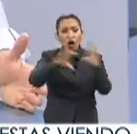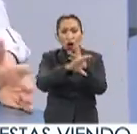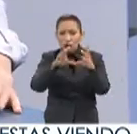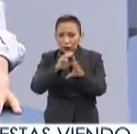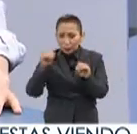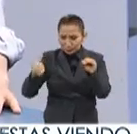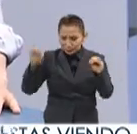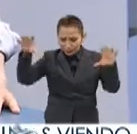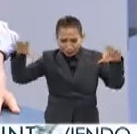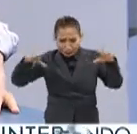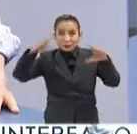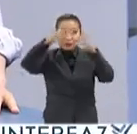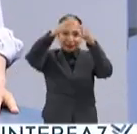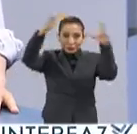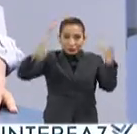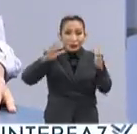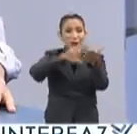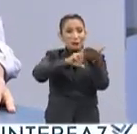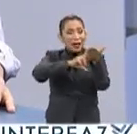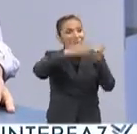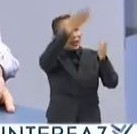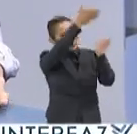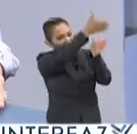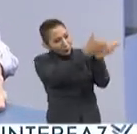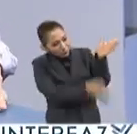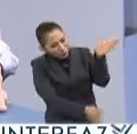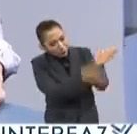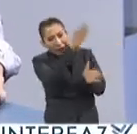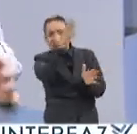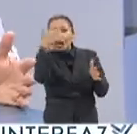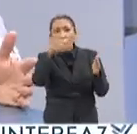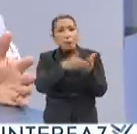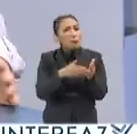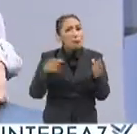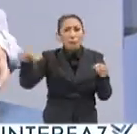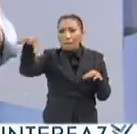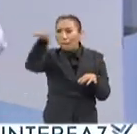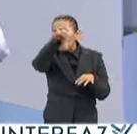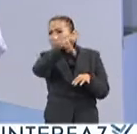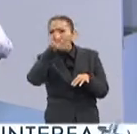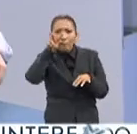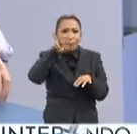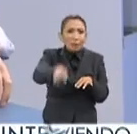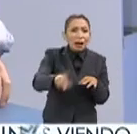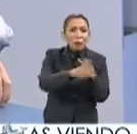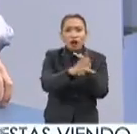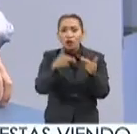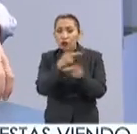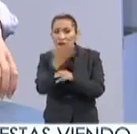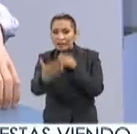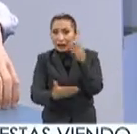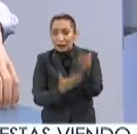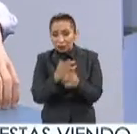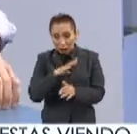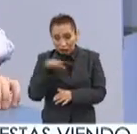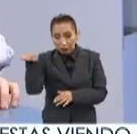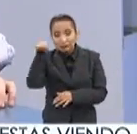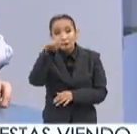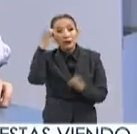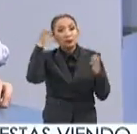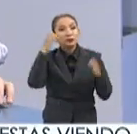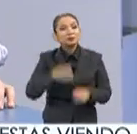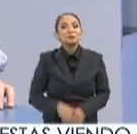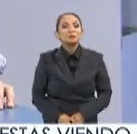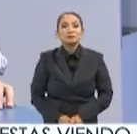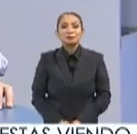de decoración, de azoteas, los muros verdes. Son más de 5,000, hemos cuantificado, sí, más de 5,000 productos y servicios que se presentan, claro, en la